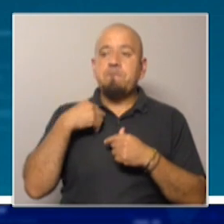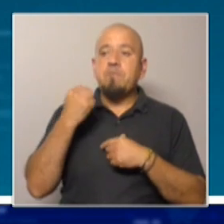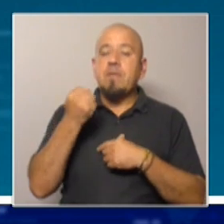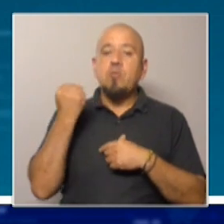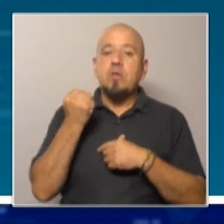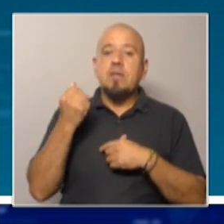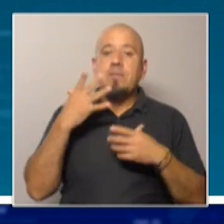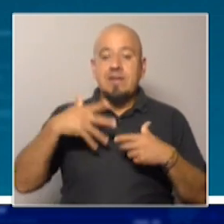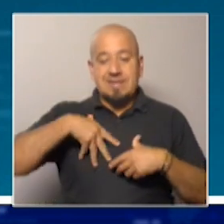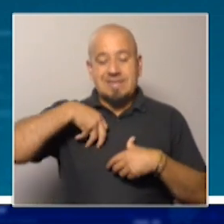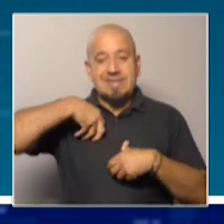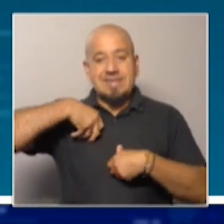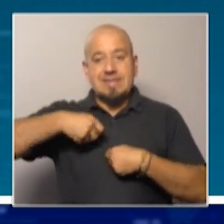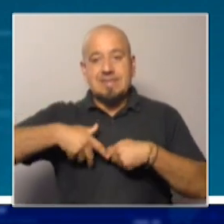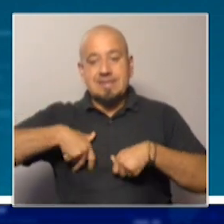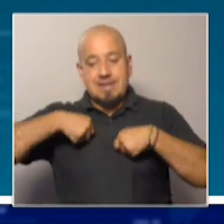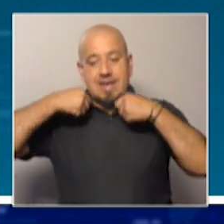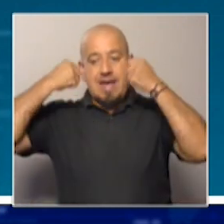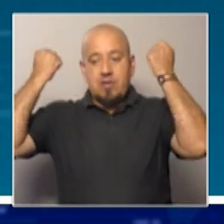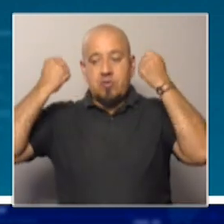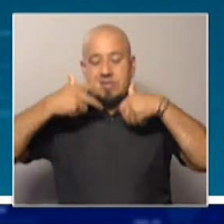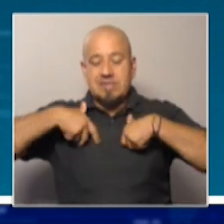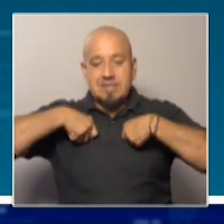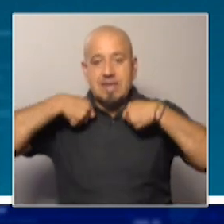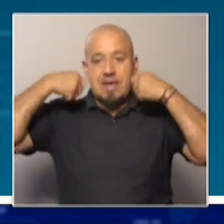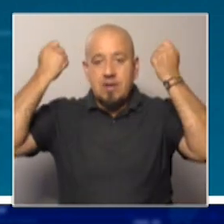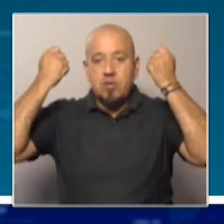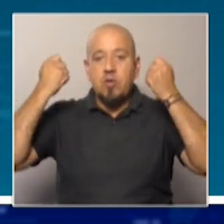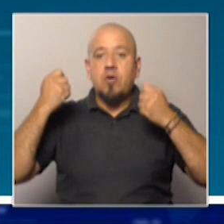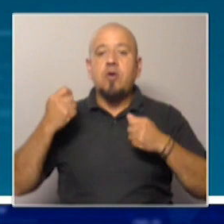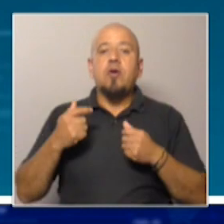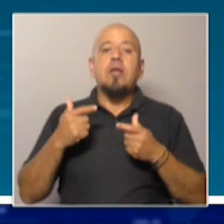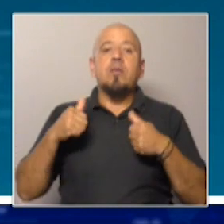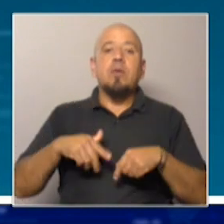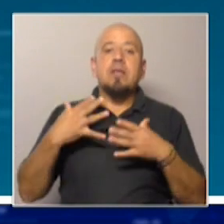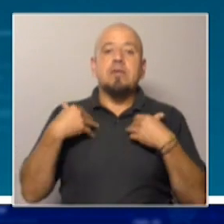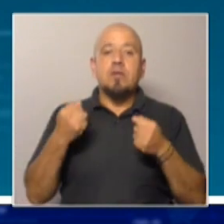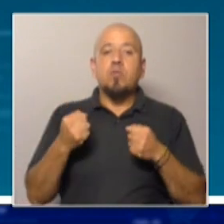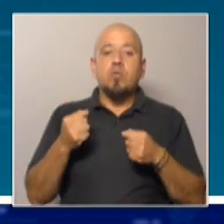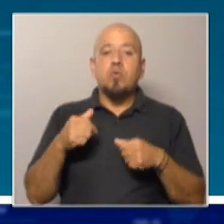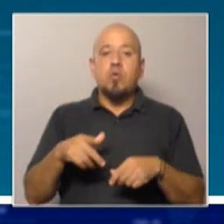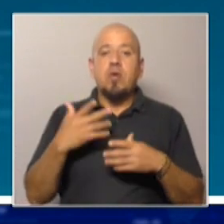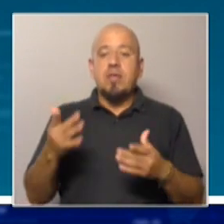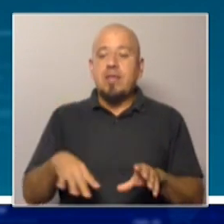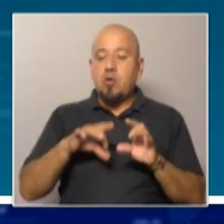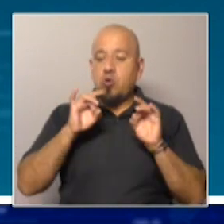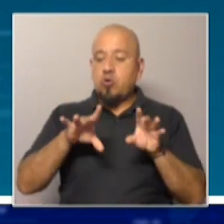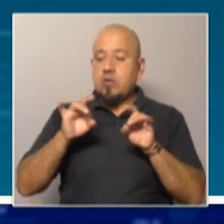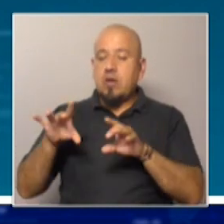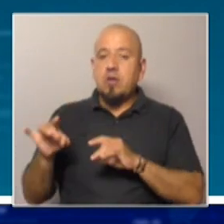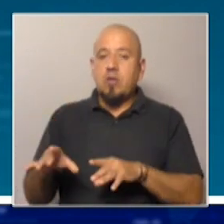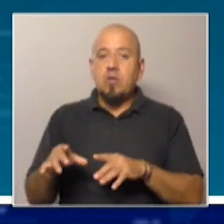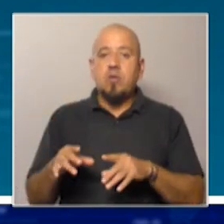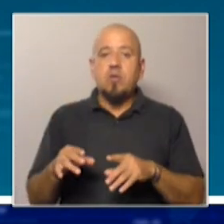para desvestirnos, ¿tá? Digo, se sabe que el riesgo mayor que tiene el personal de la salud de contagio es